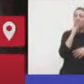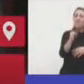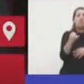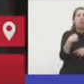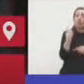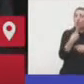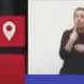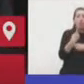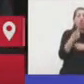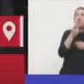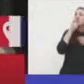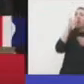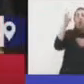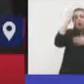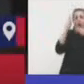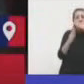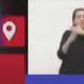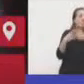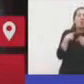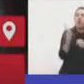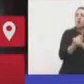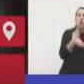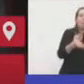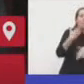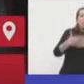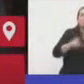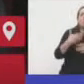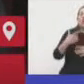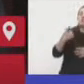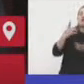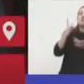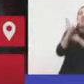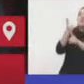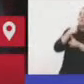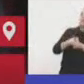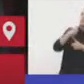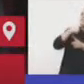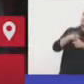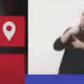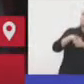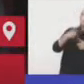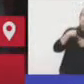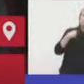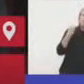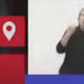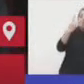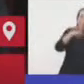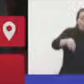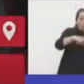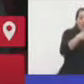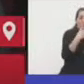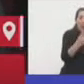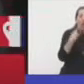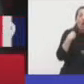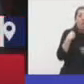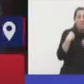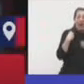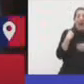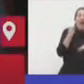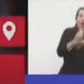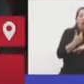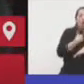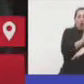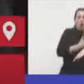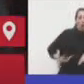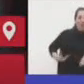dispone de su libertad, más riesgos corre. ¿Estamos dispuestos a asumir los riesgos que están inherentes dentro de una sociedad